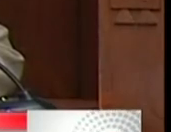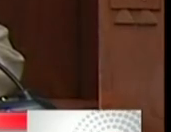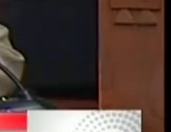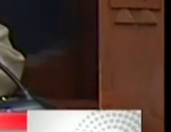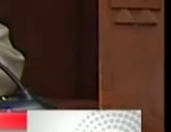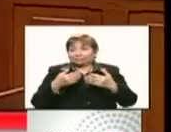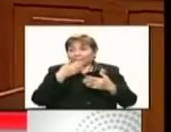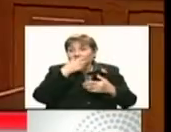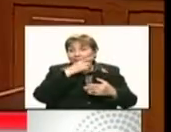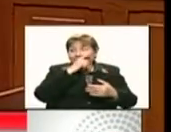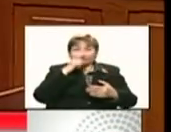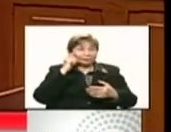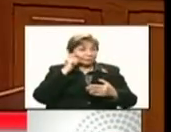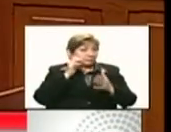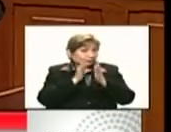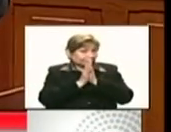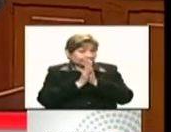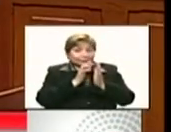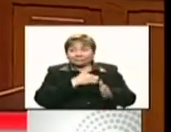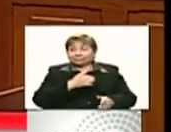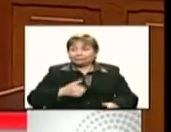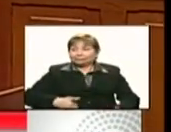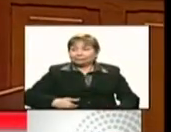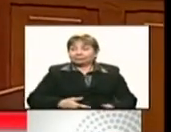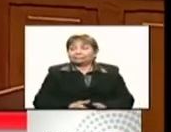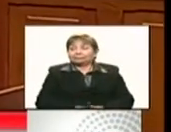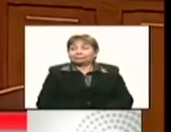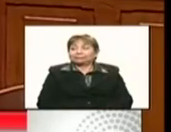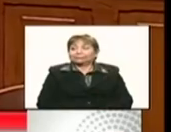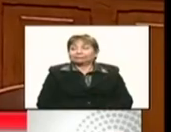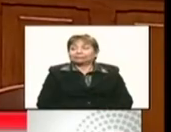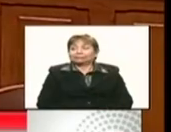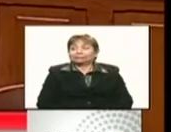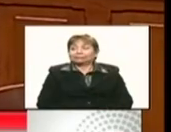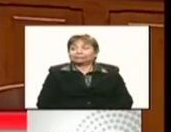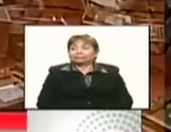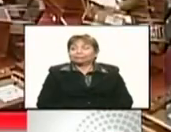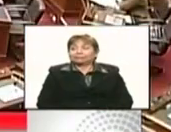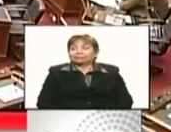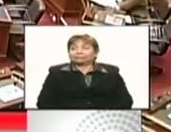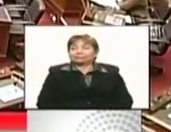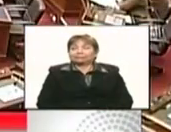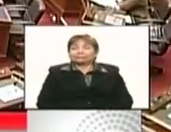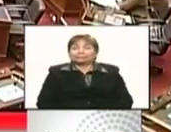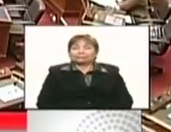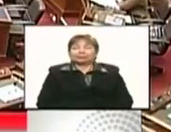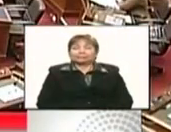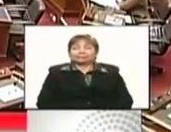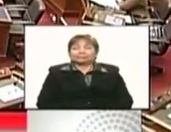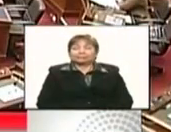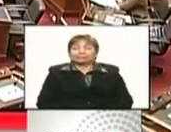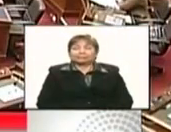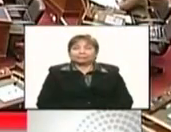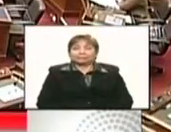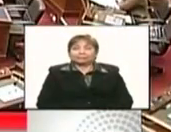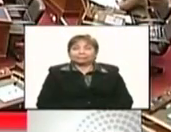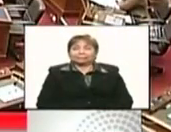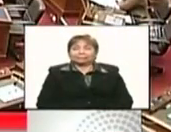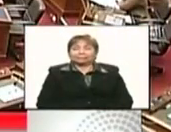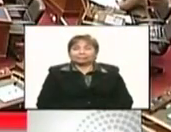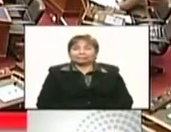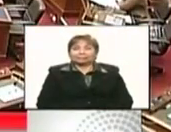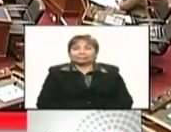y llamar a elecciones para un nuevo Congreso. O sea, me parece que es un proceso realmente bastante